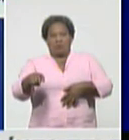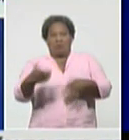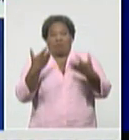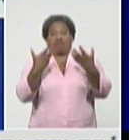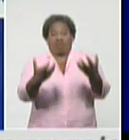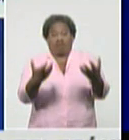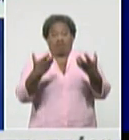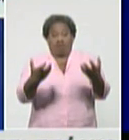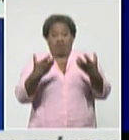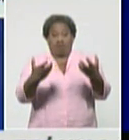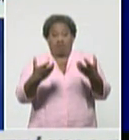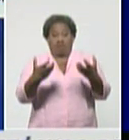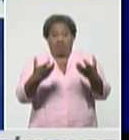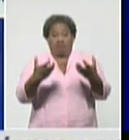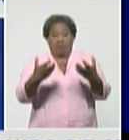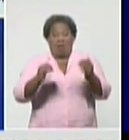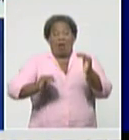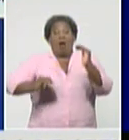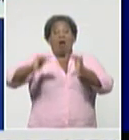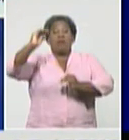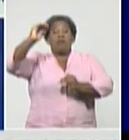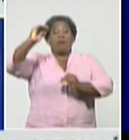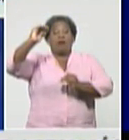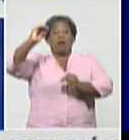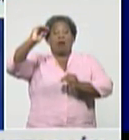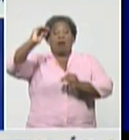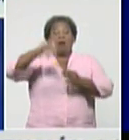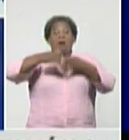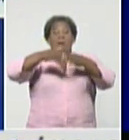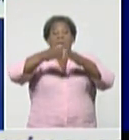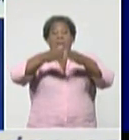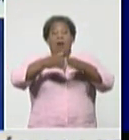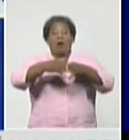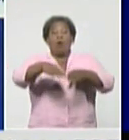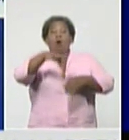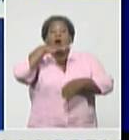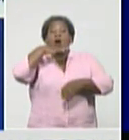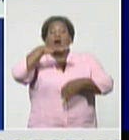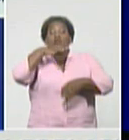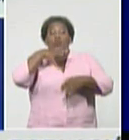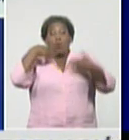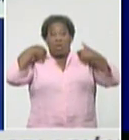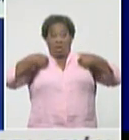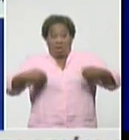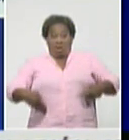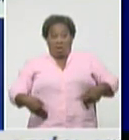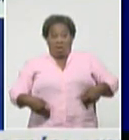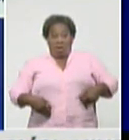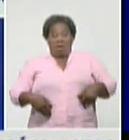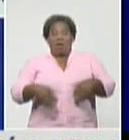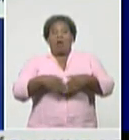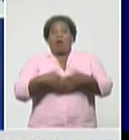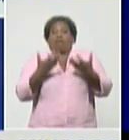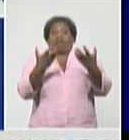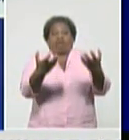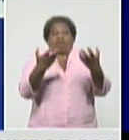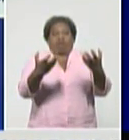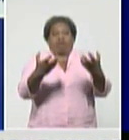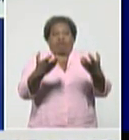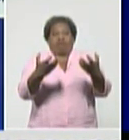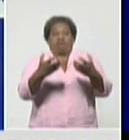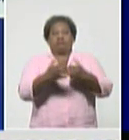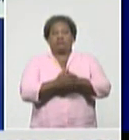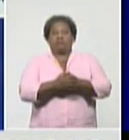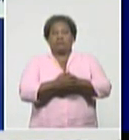la parte superior con los ponchos azules que están en la cubierta de la embarcación. Esta